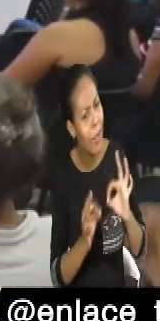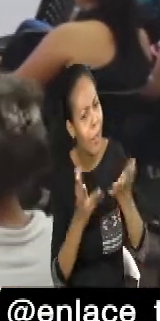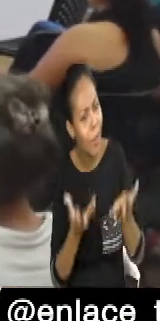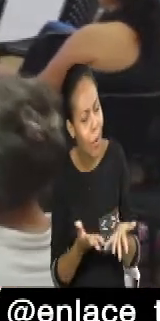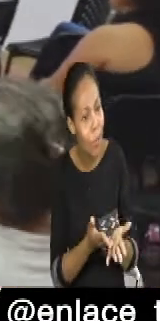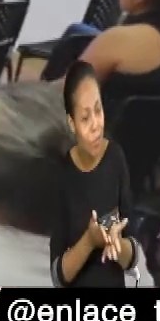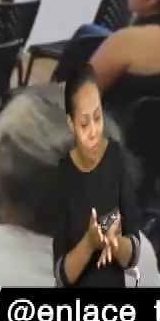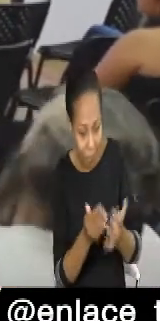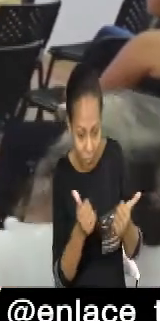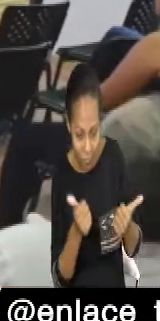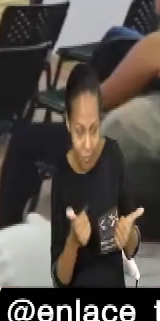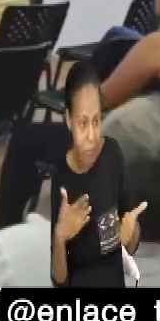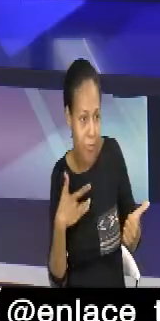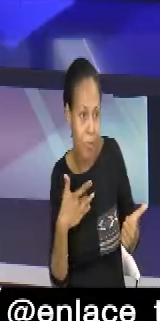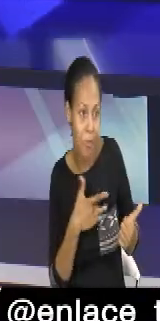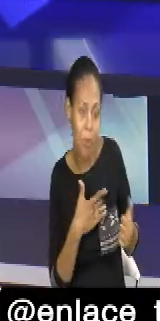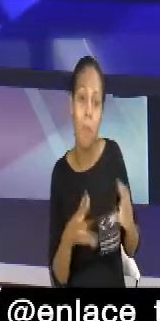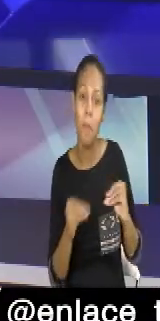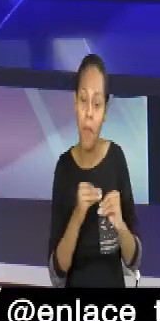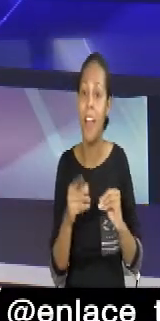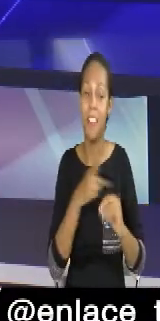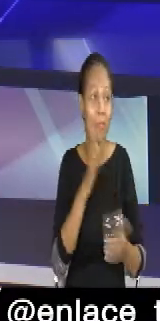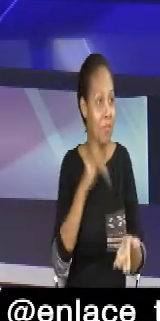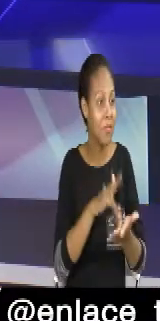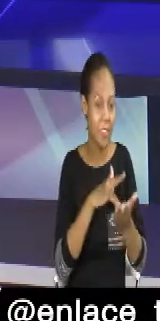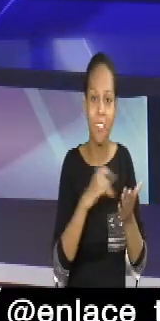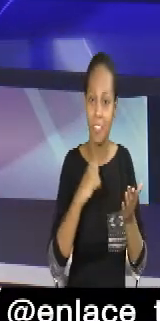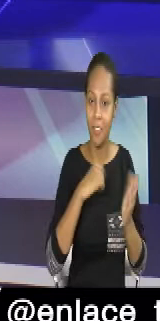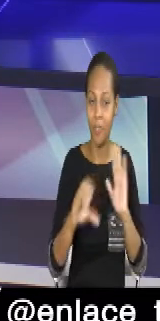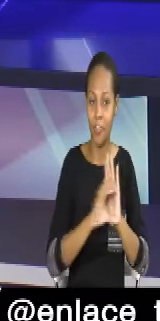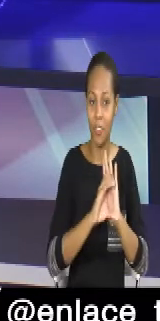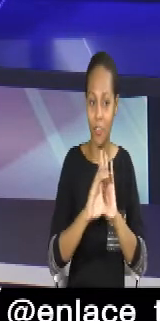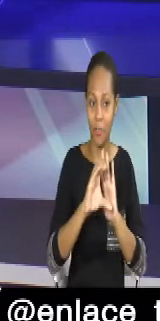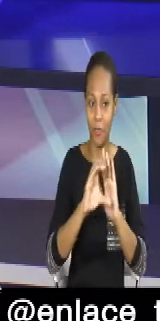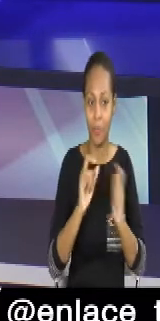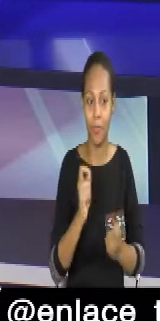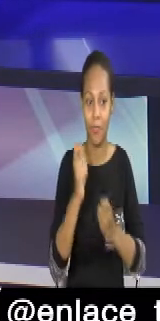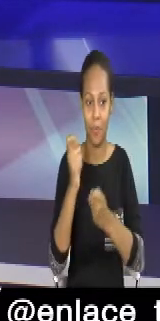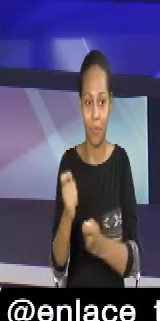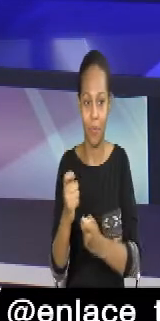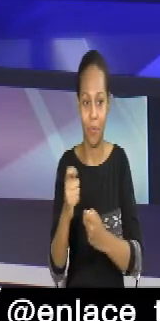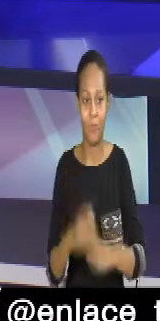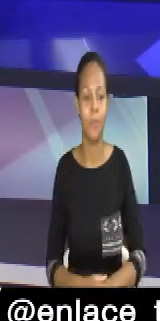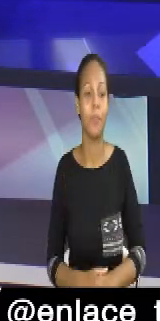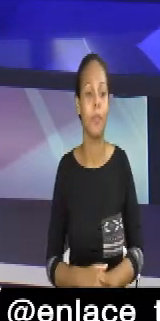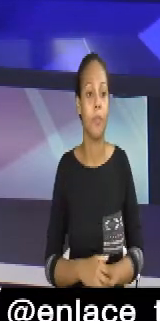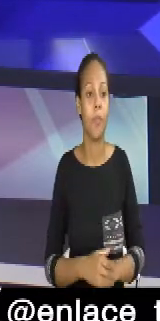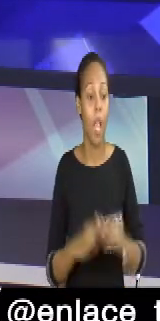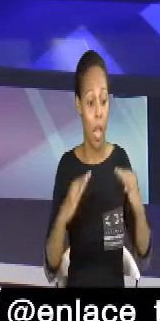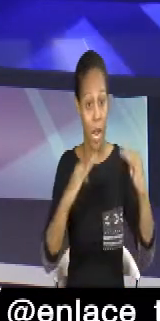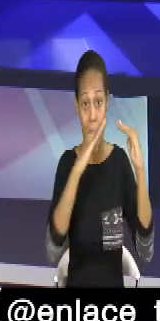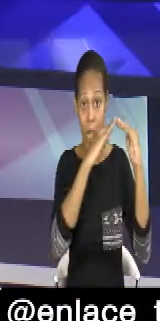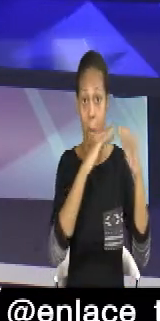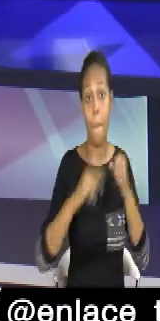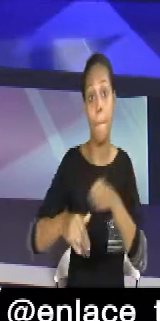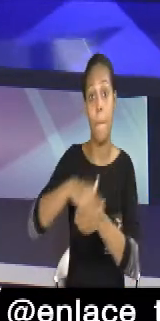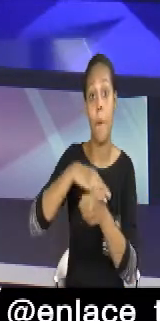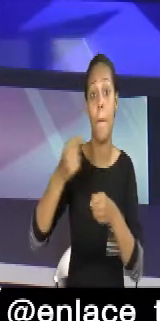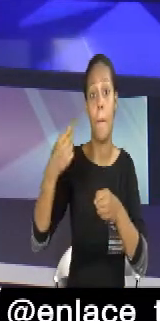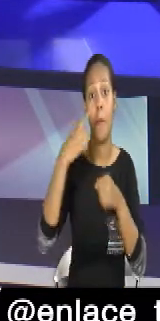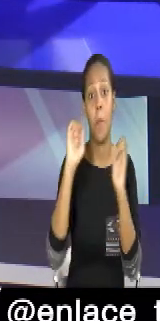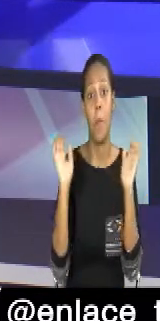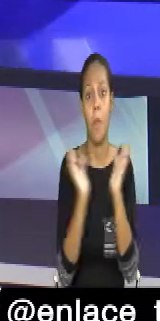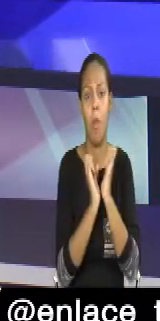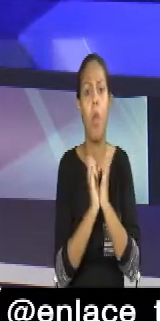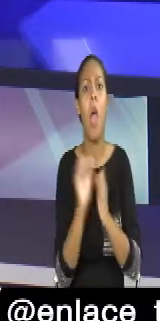respectivo certificado. En el patio de una casa ubicada en el barrio Primero de Mayo terminó metido un vehículo luego de que el carro presentara